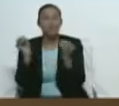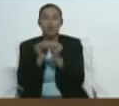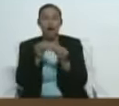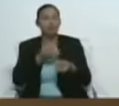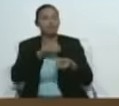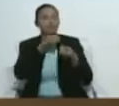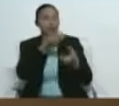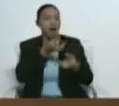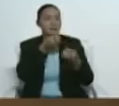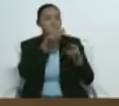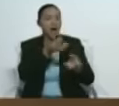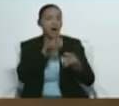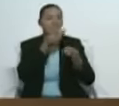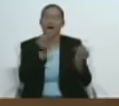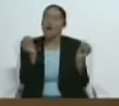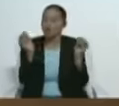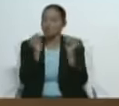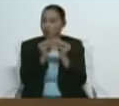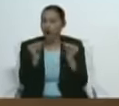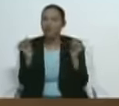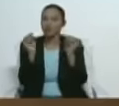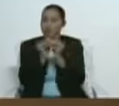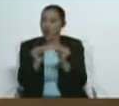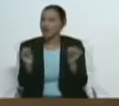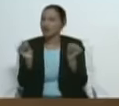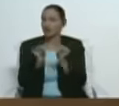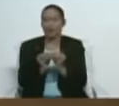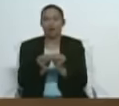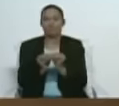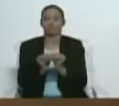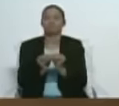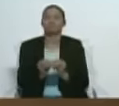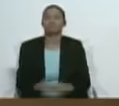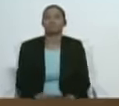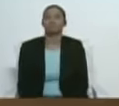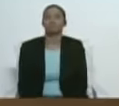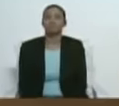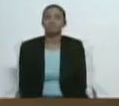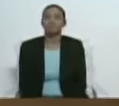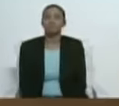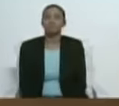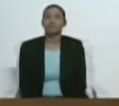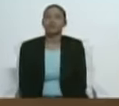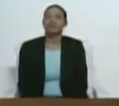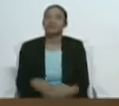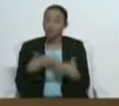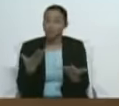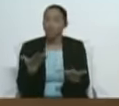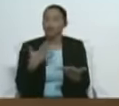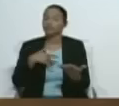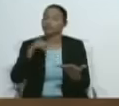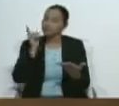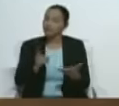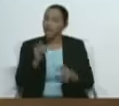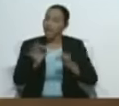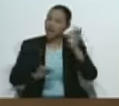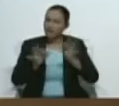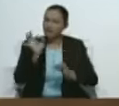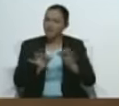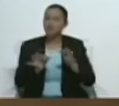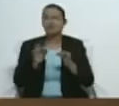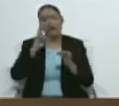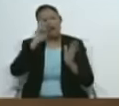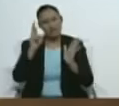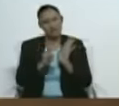y por ello he dicho Y ratifico esta es una gestión ganada por la justicia y en defensa de los derechos